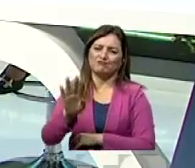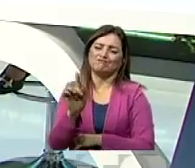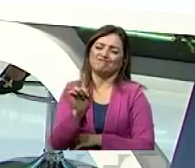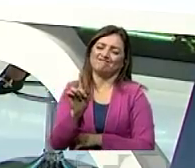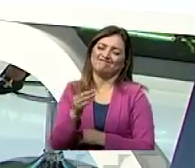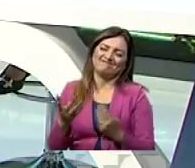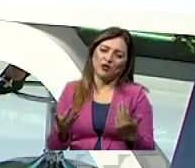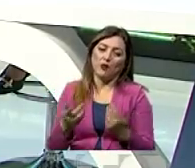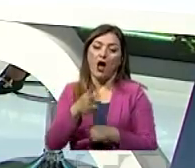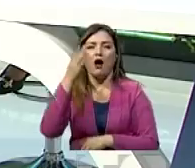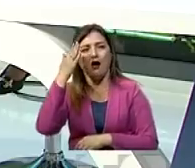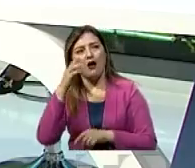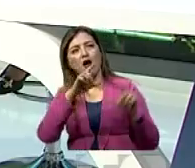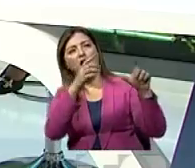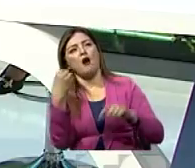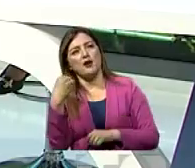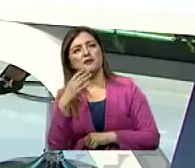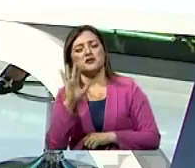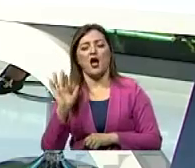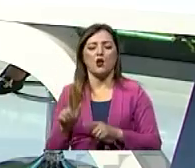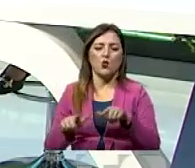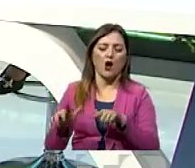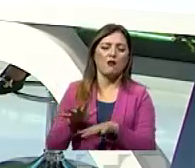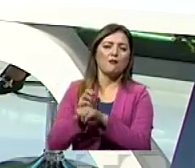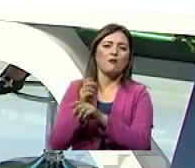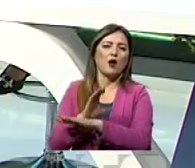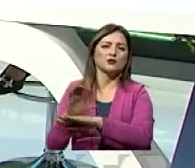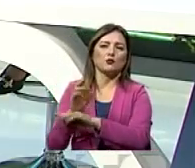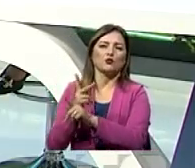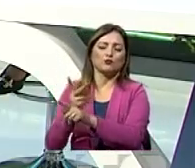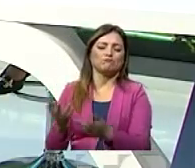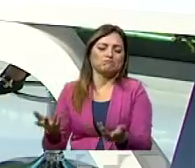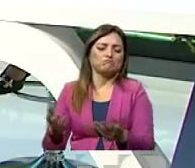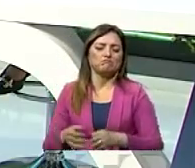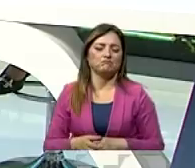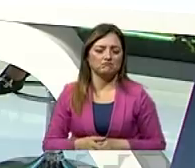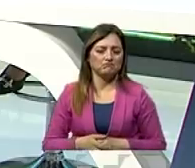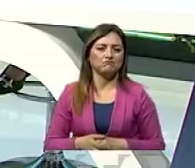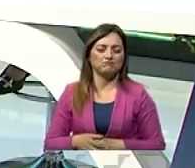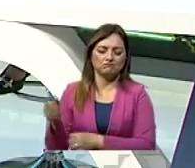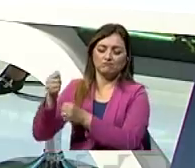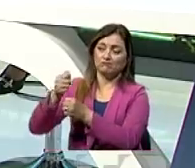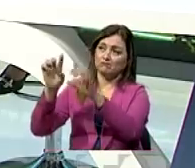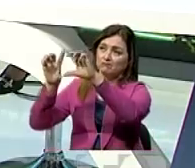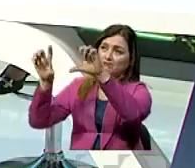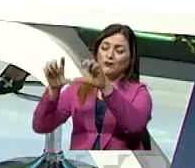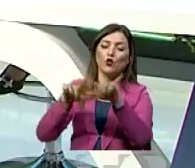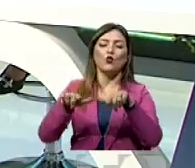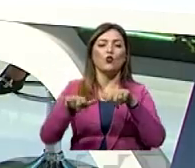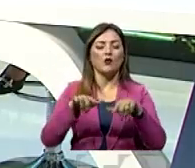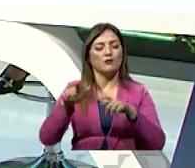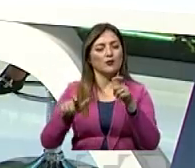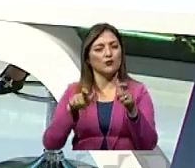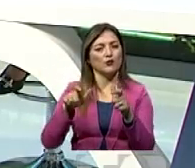obviamente, todo lo que tú decías, Helen, la señalización, pero también espacios amigables para que la gente